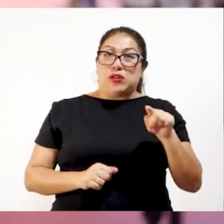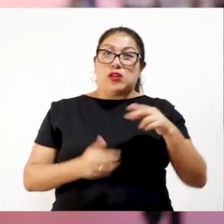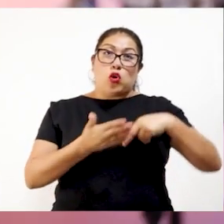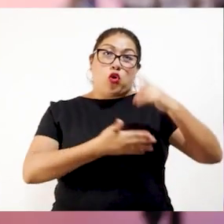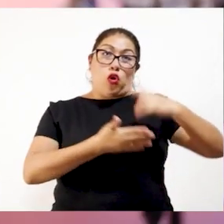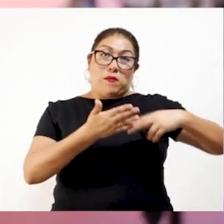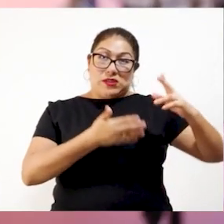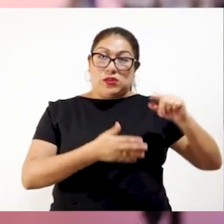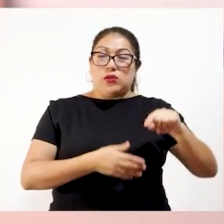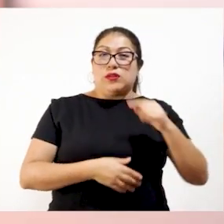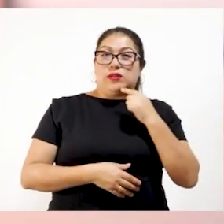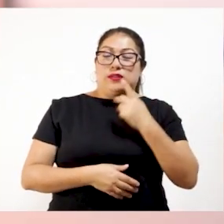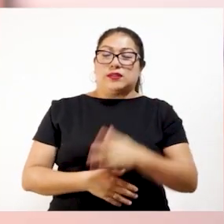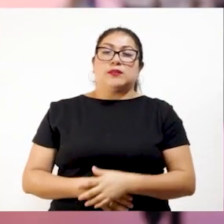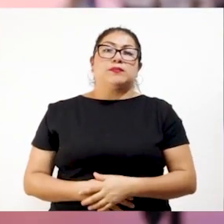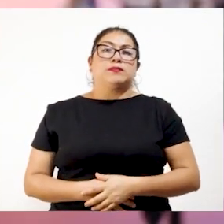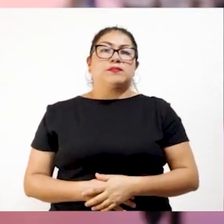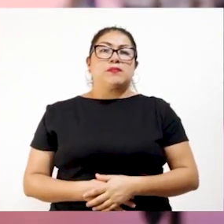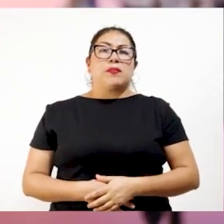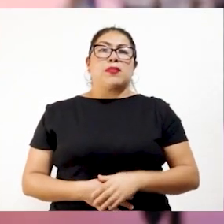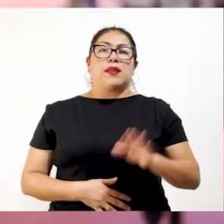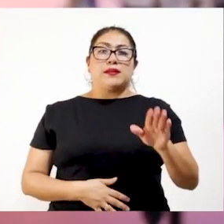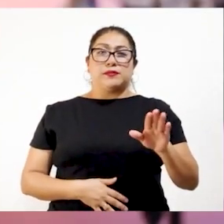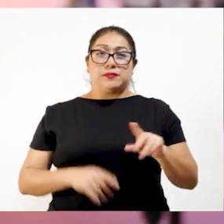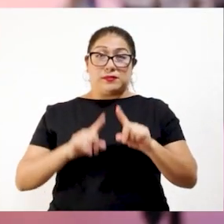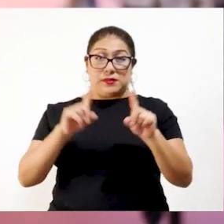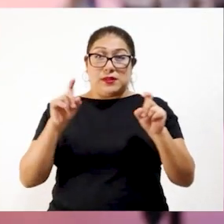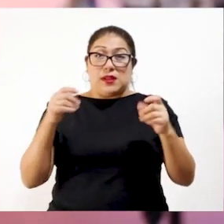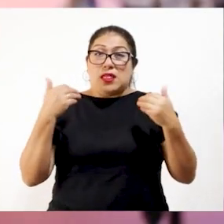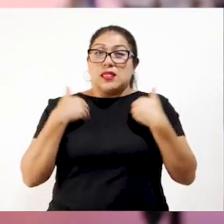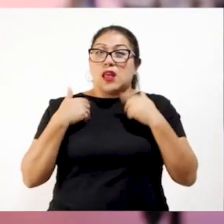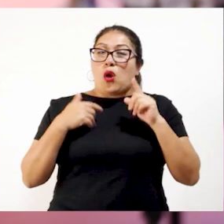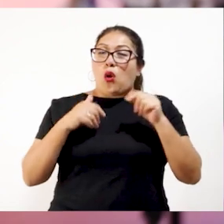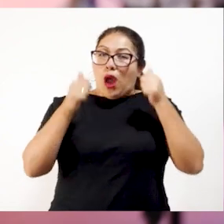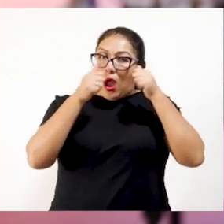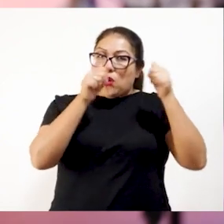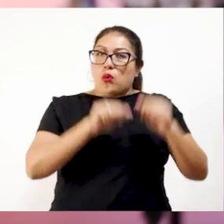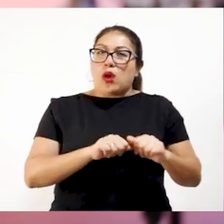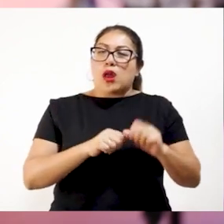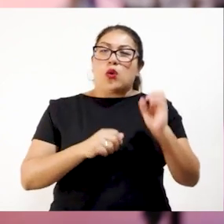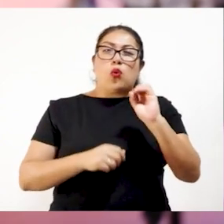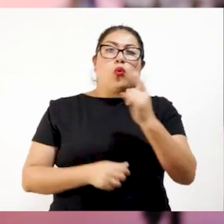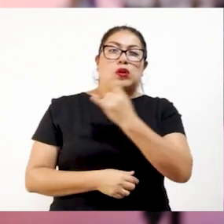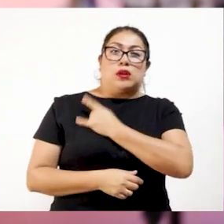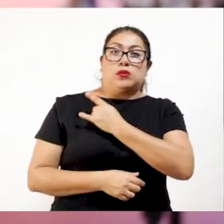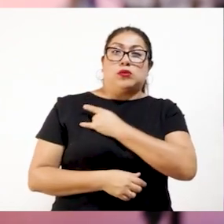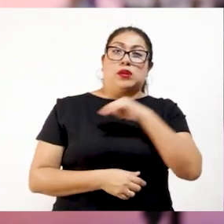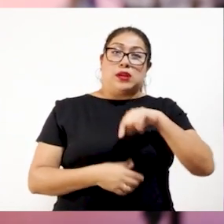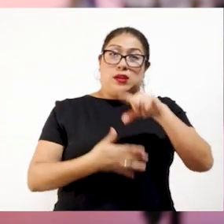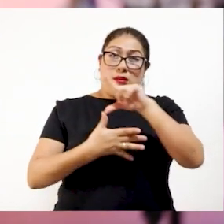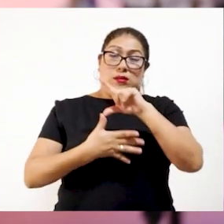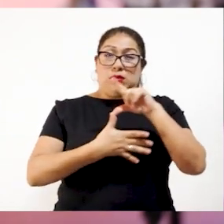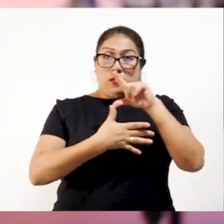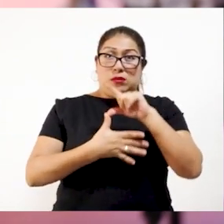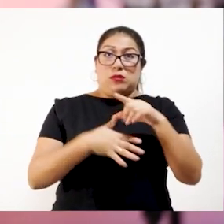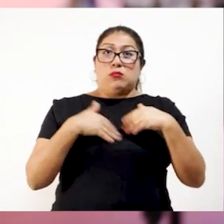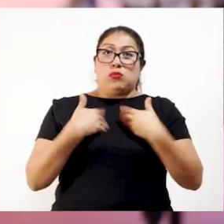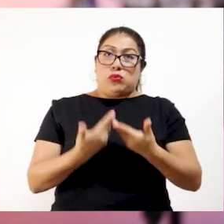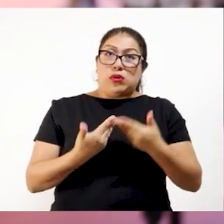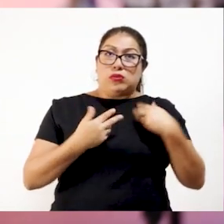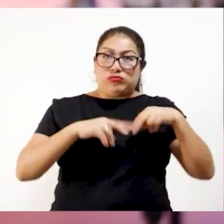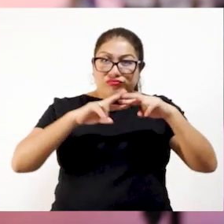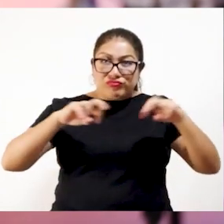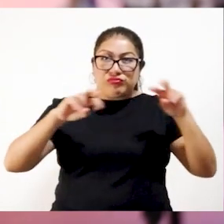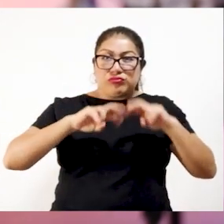de la Convención. Y dime ¿hay algún convenio con alguna universidad aquí en América Latina